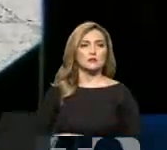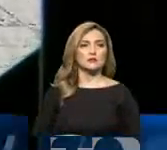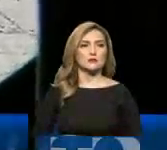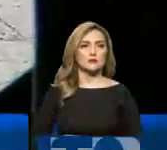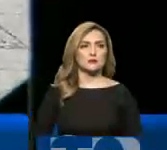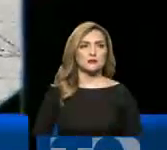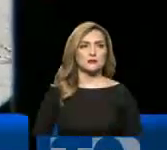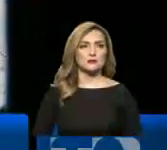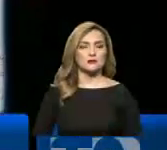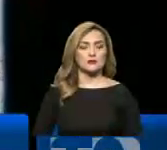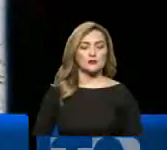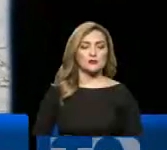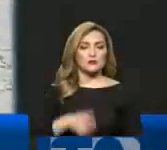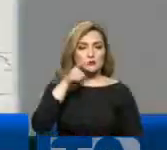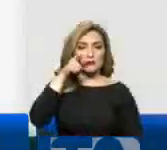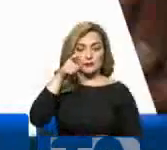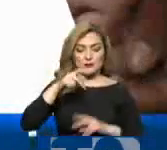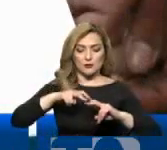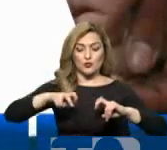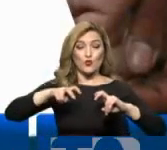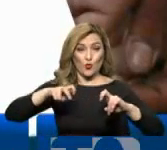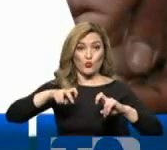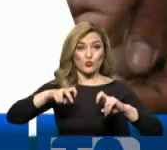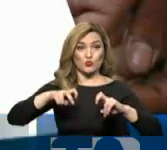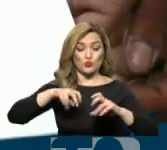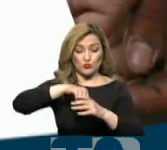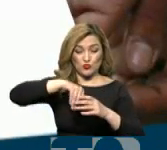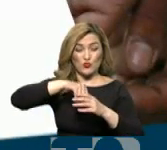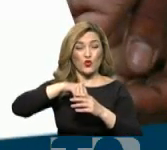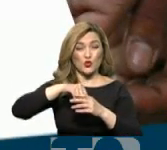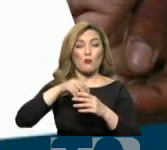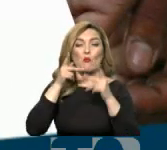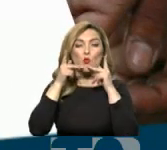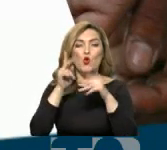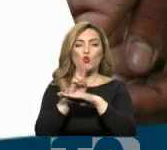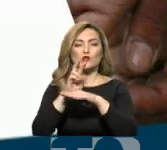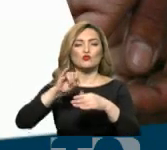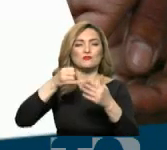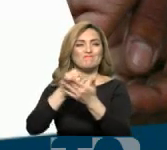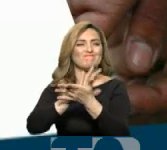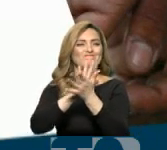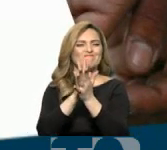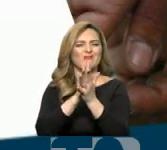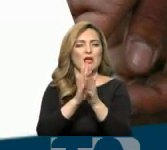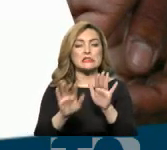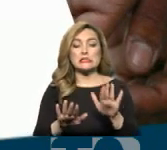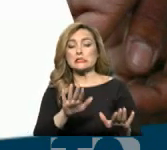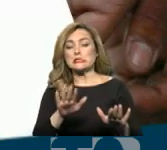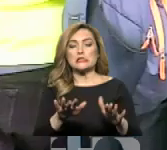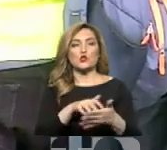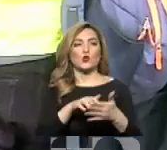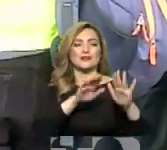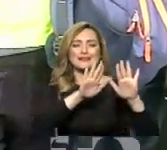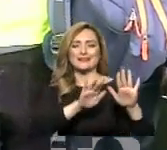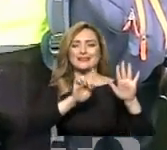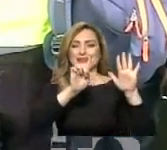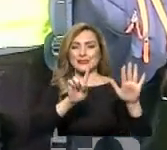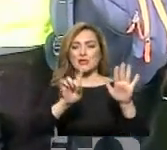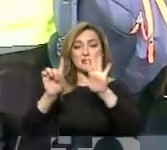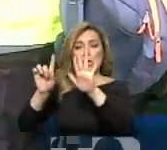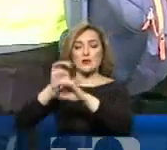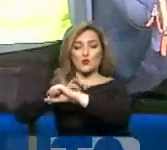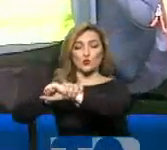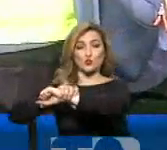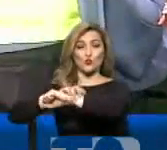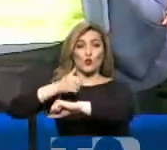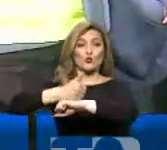peculado que sigue la Fiscalía de Administración Pública, son 16 los sospechosos, 6 ya están en prisión. Las autoridades